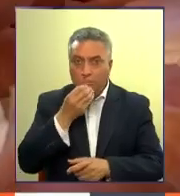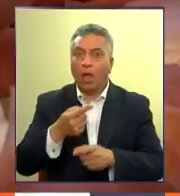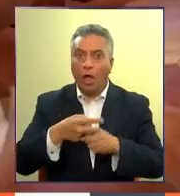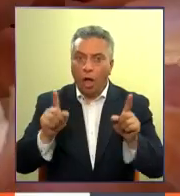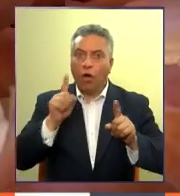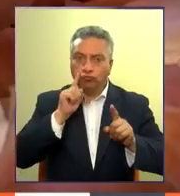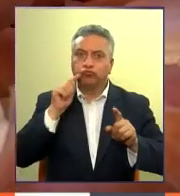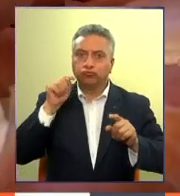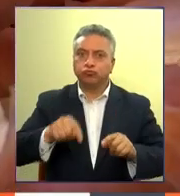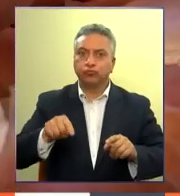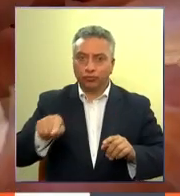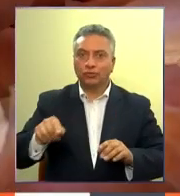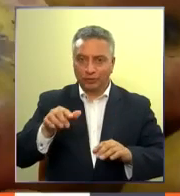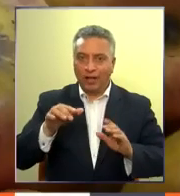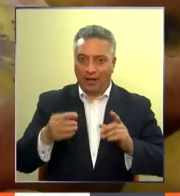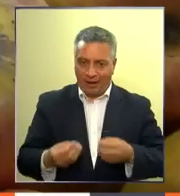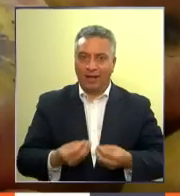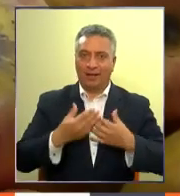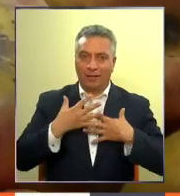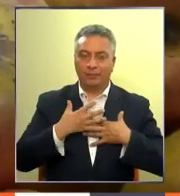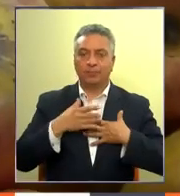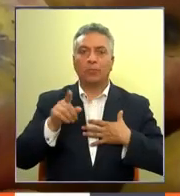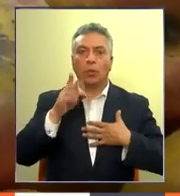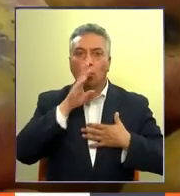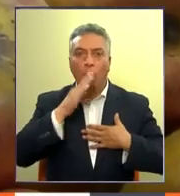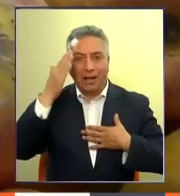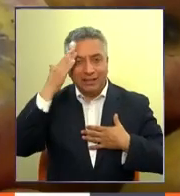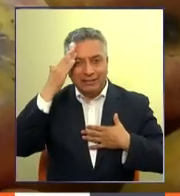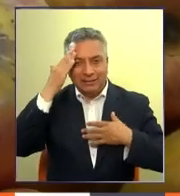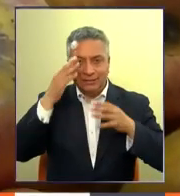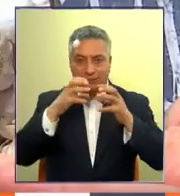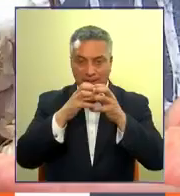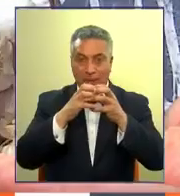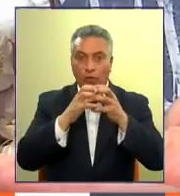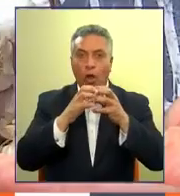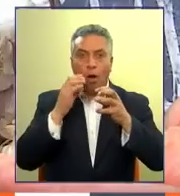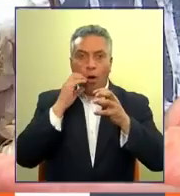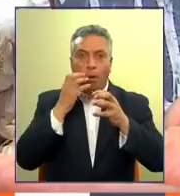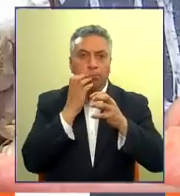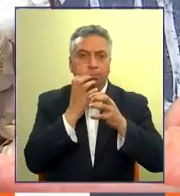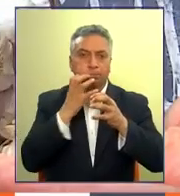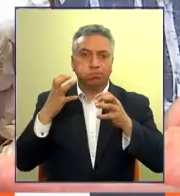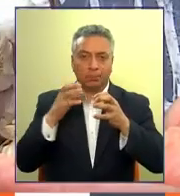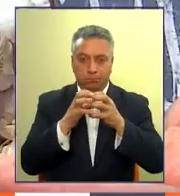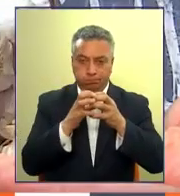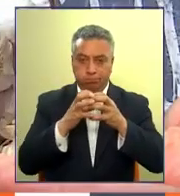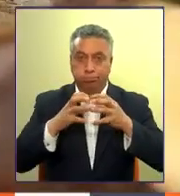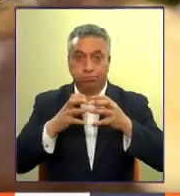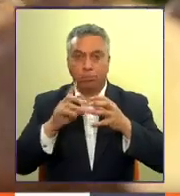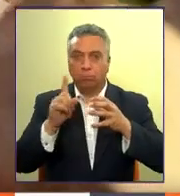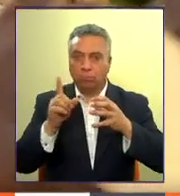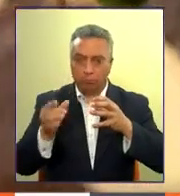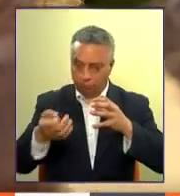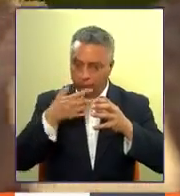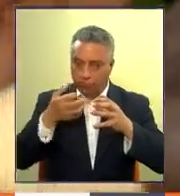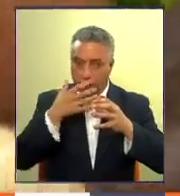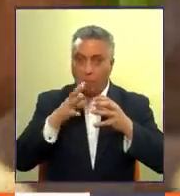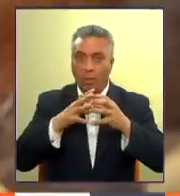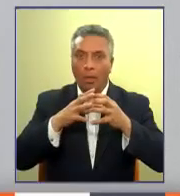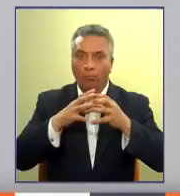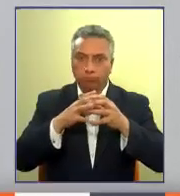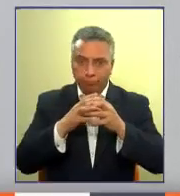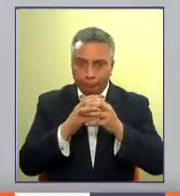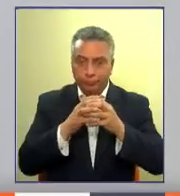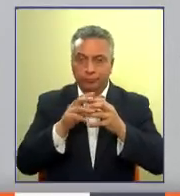que producen la enfermedad, como la inflamación del cerebro, estimulando la regeneración de neuronas y disminuyendo los efectos del